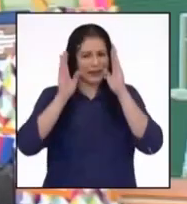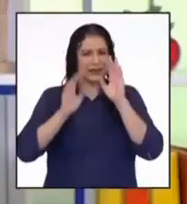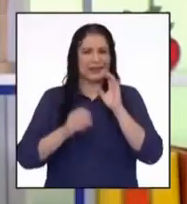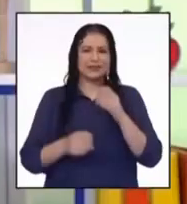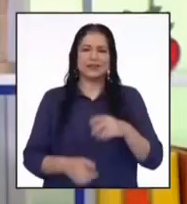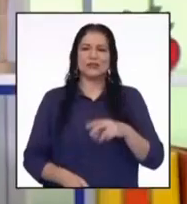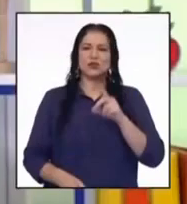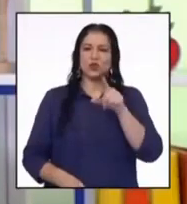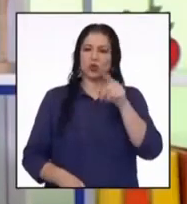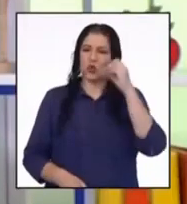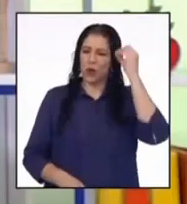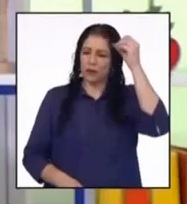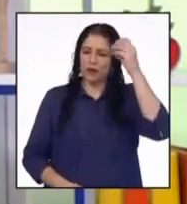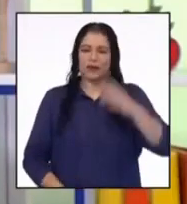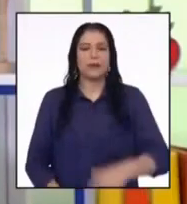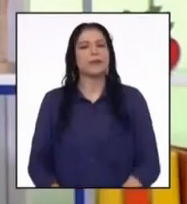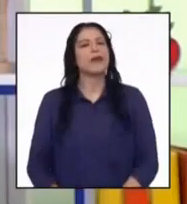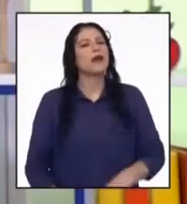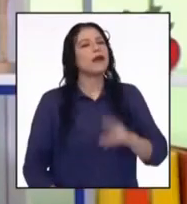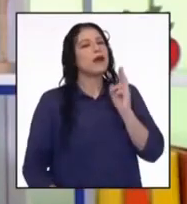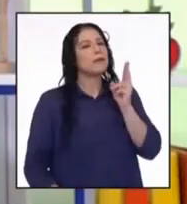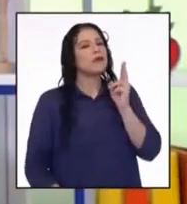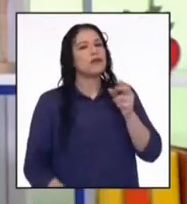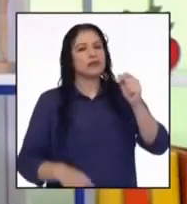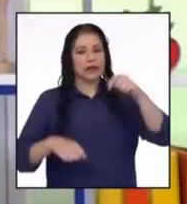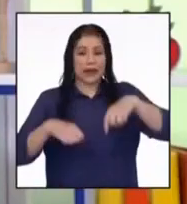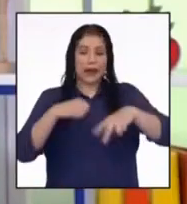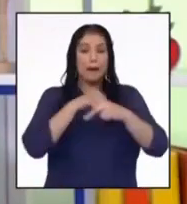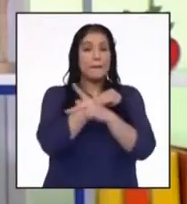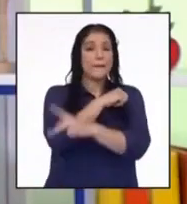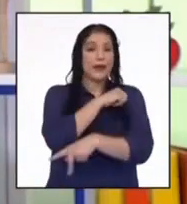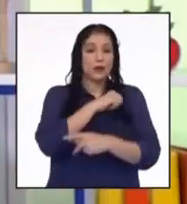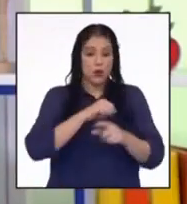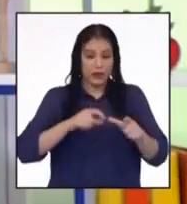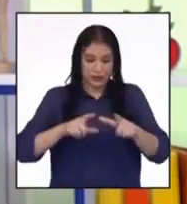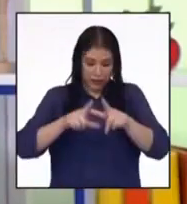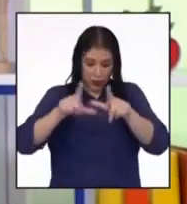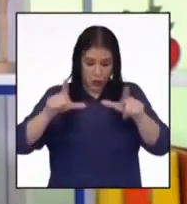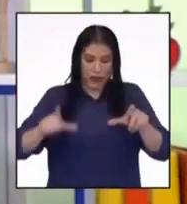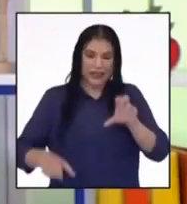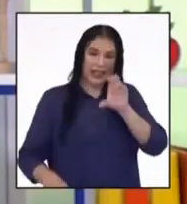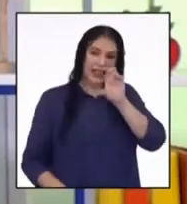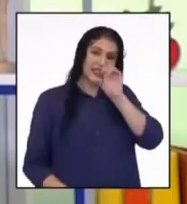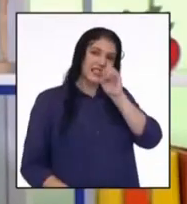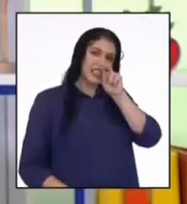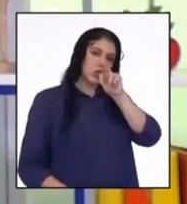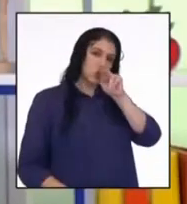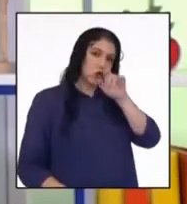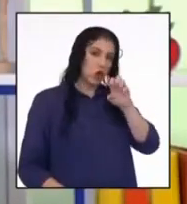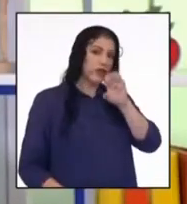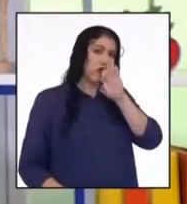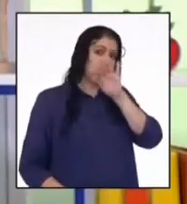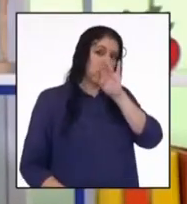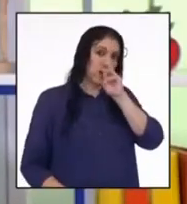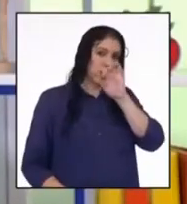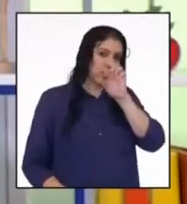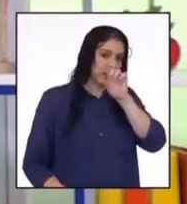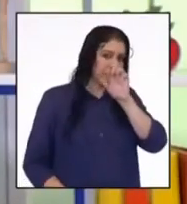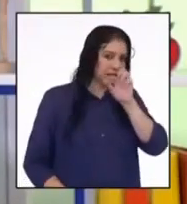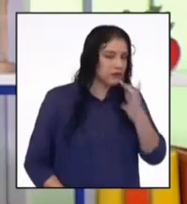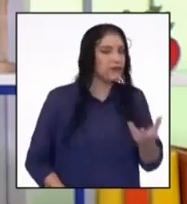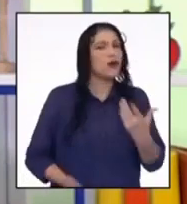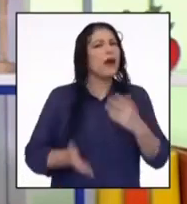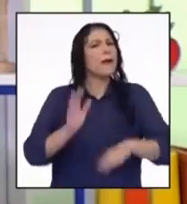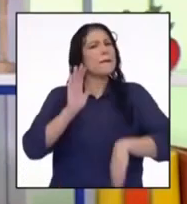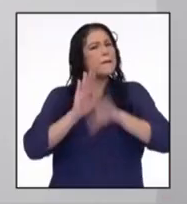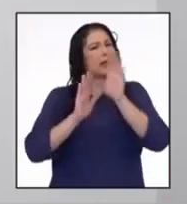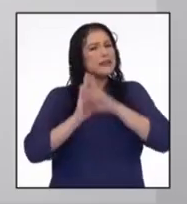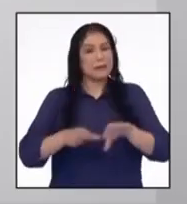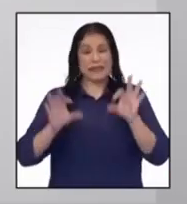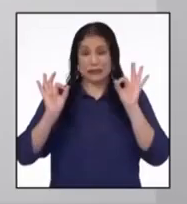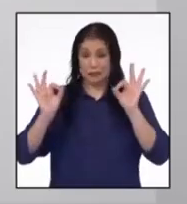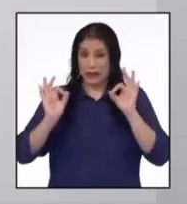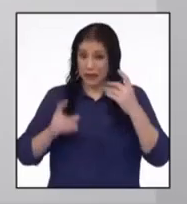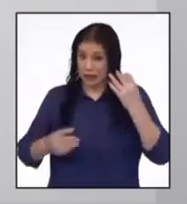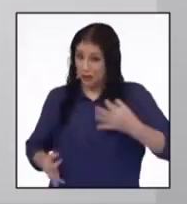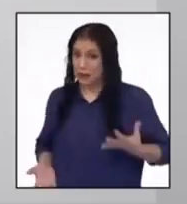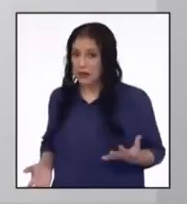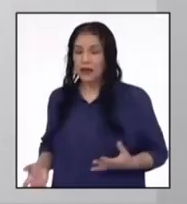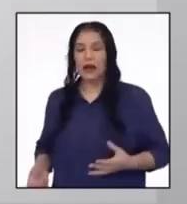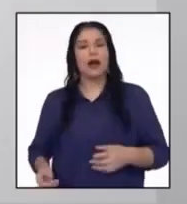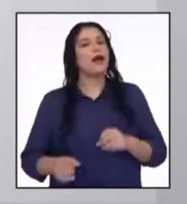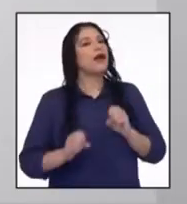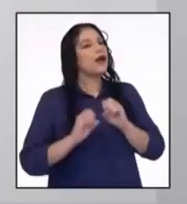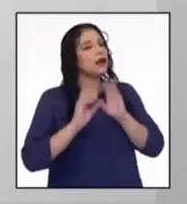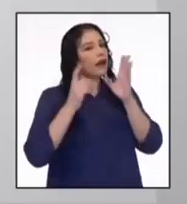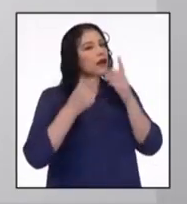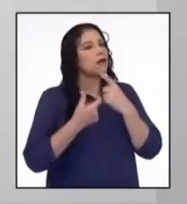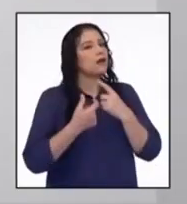pronto. Profesora, al estar nuestro país en el llamado Cinturón de Fuego del Pacífico, estamos expuestos a mayor peligro, ¿verdad? Claro,